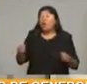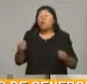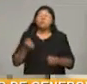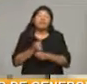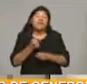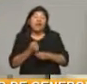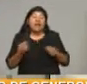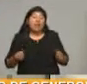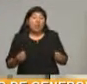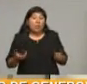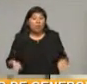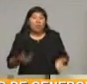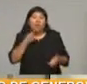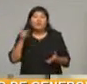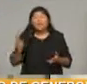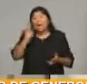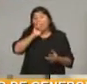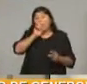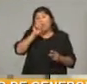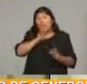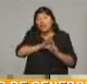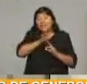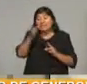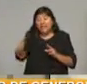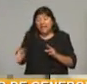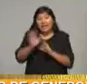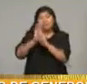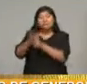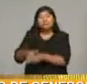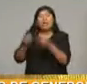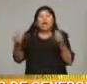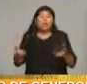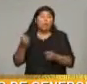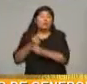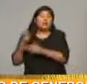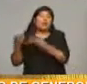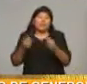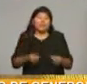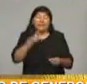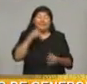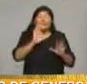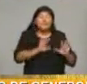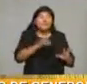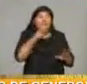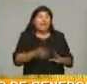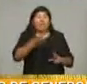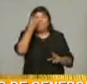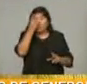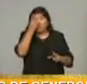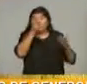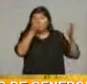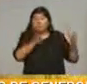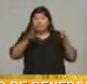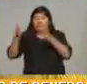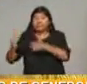la víctima cuál es el trabajo como la recibe en quien la recibe mira tiene dos etapas pues por supuesto que la